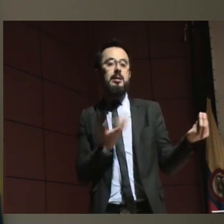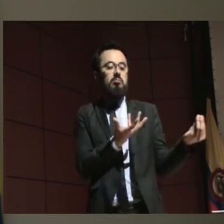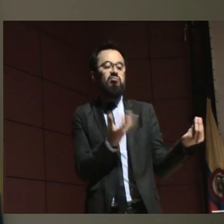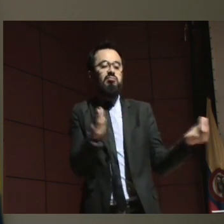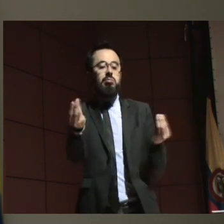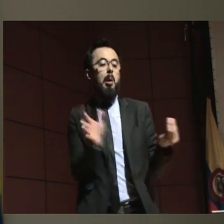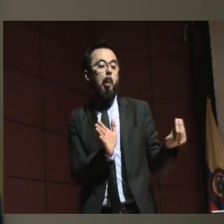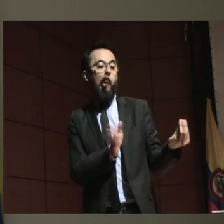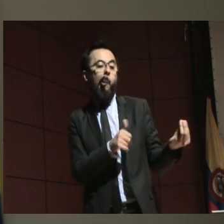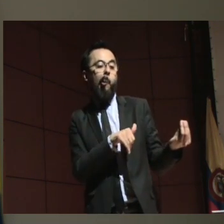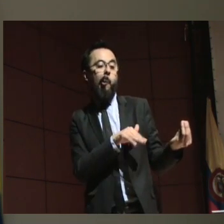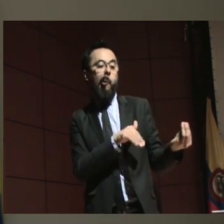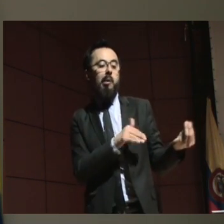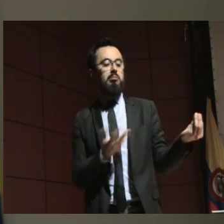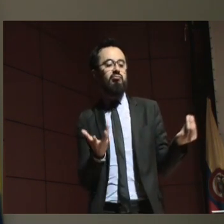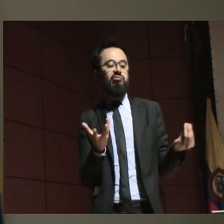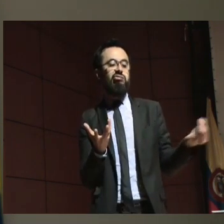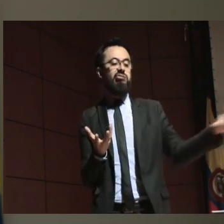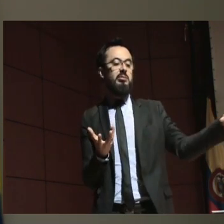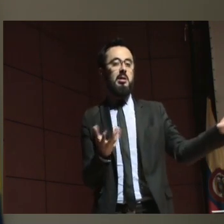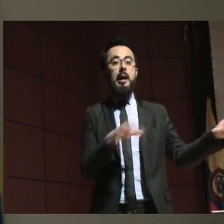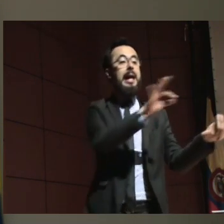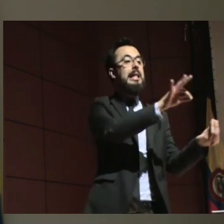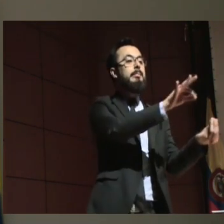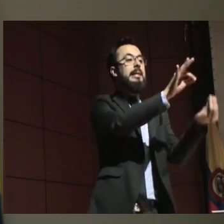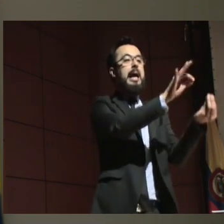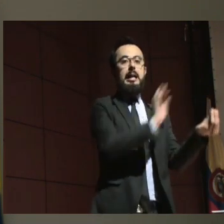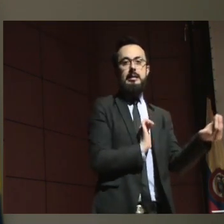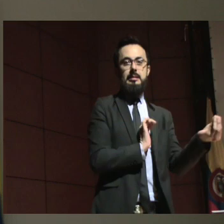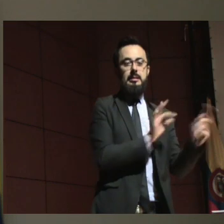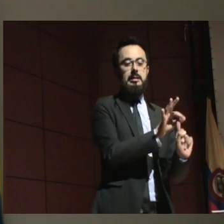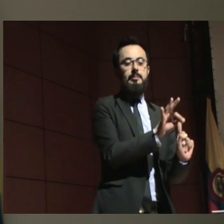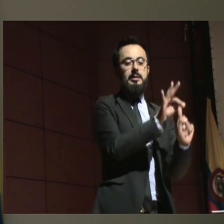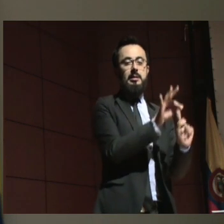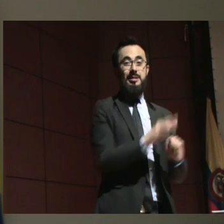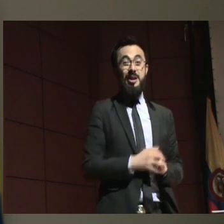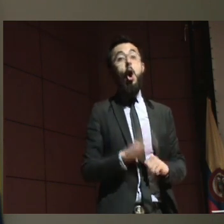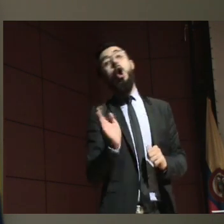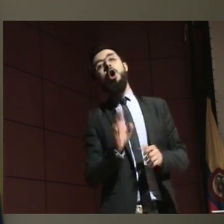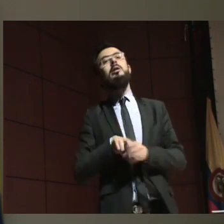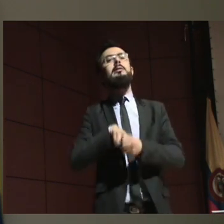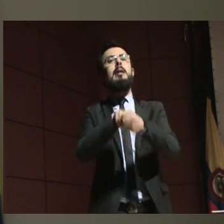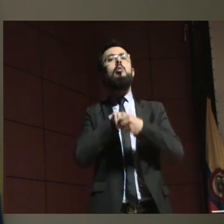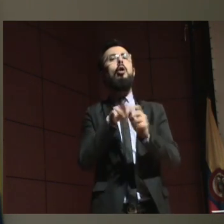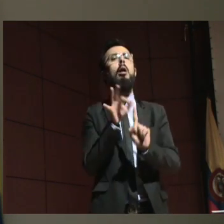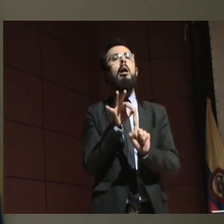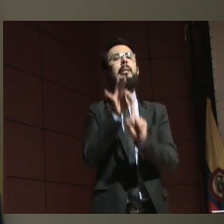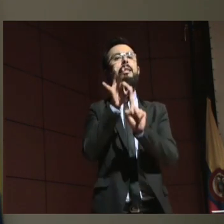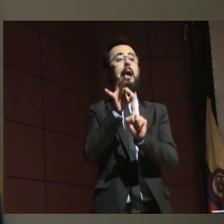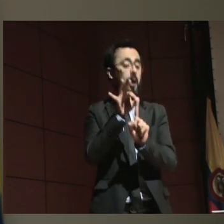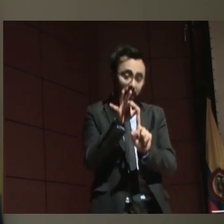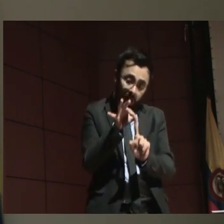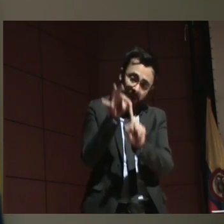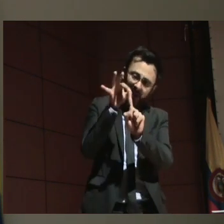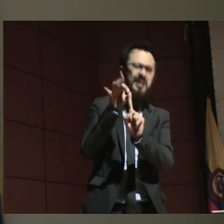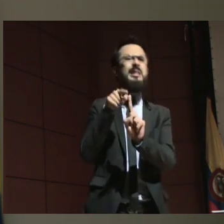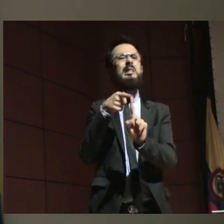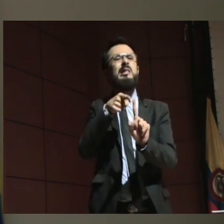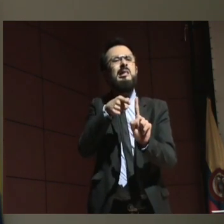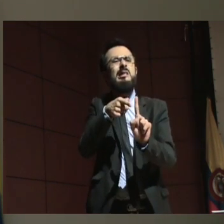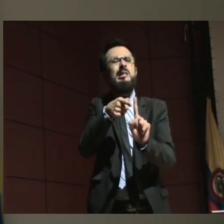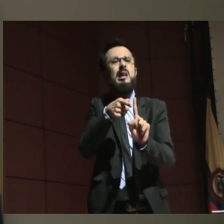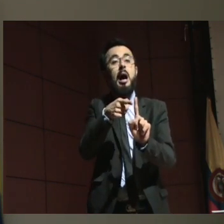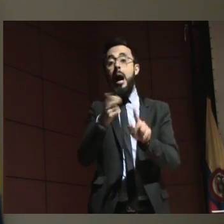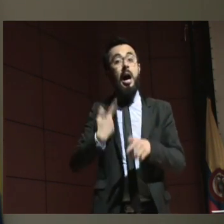a las personas con discapacidad. Cuando hablamos de transporte especial, ¿a qué nos referimos? Al transporte que tienen que usar personas con discapacidad porque el